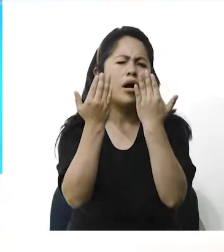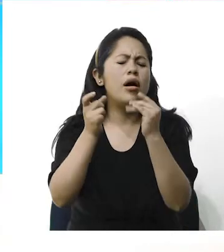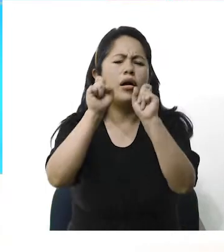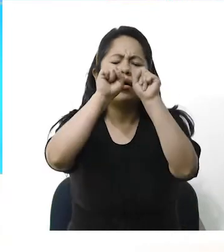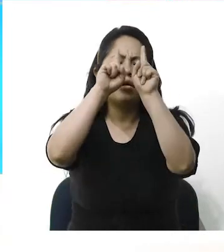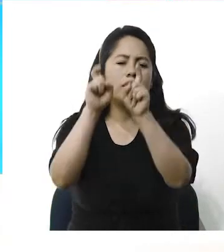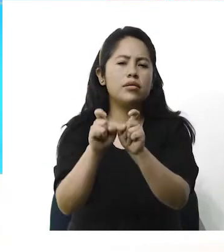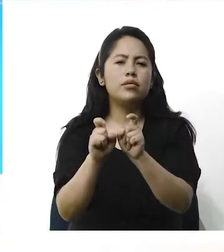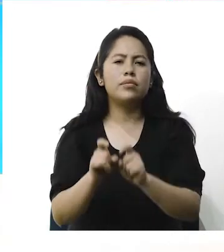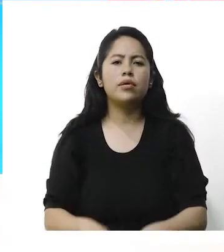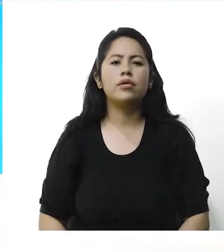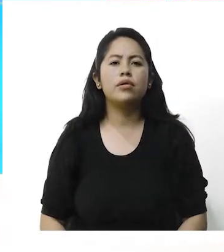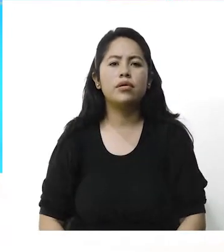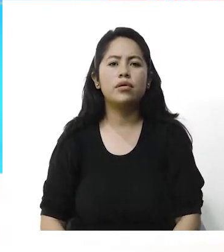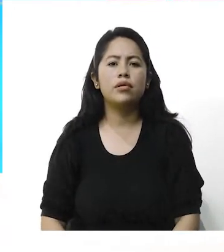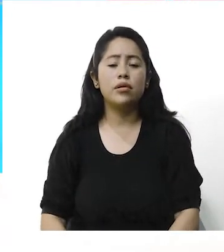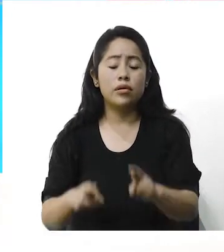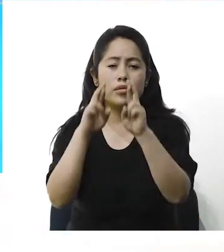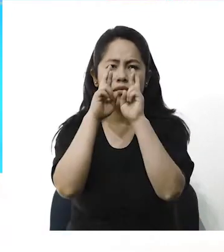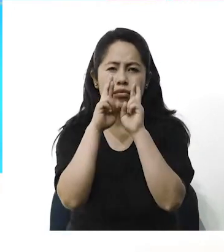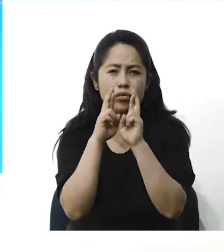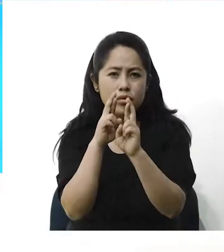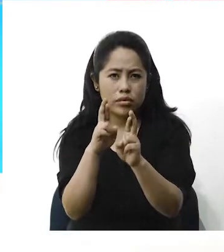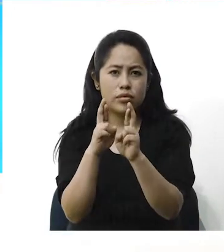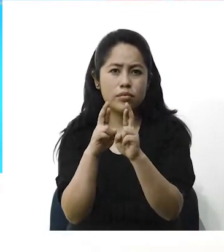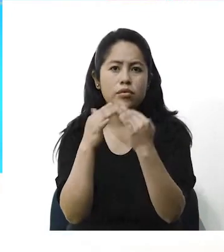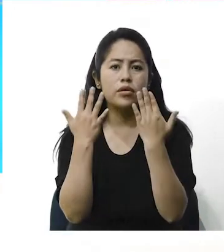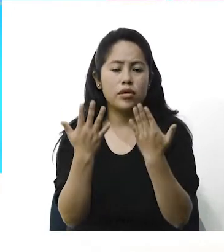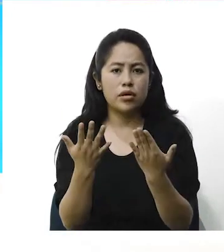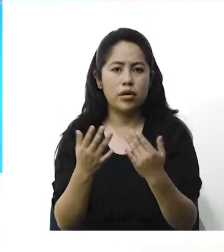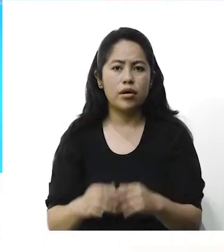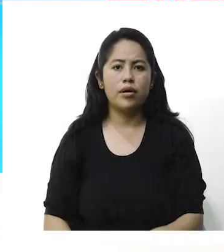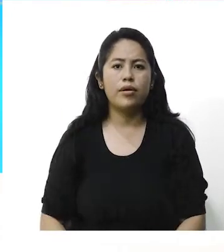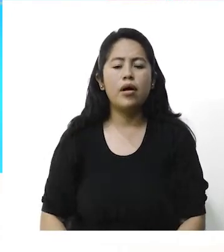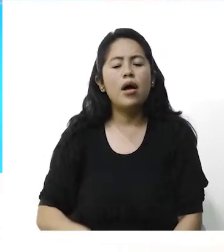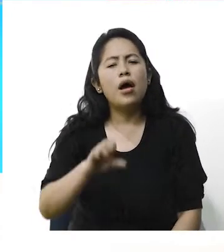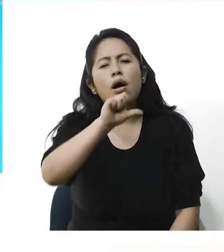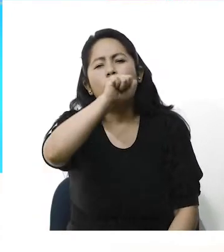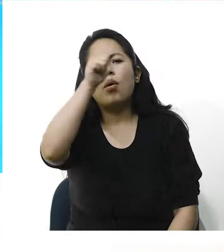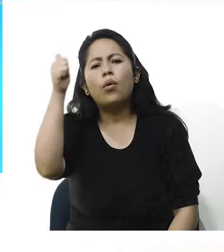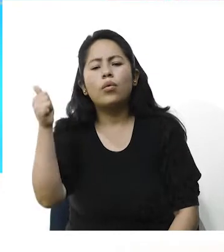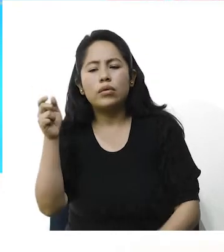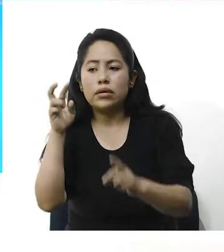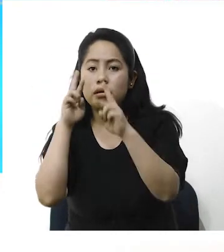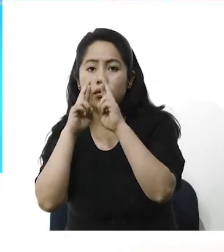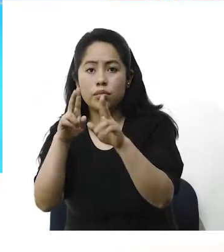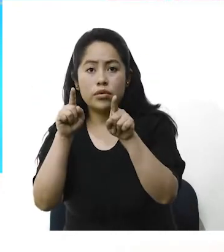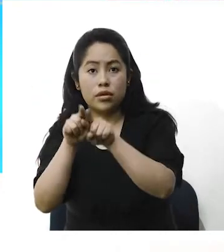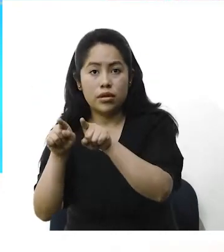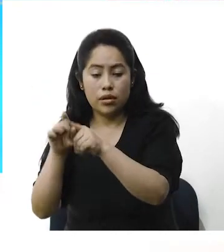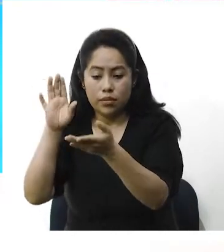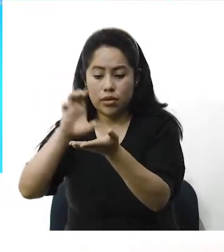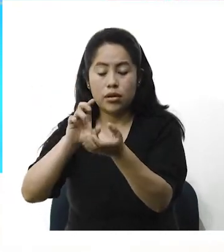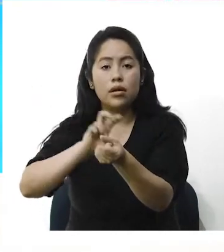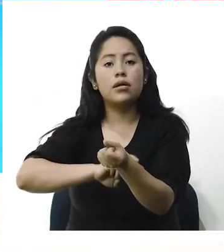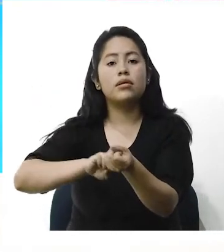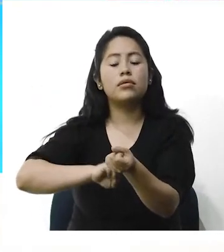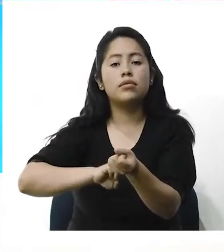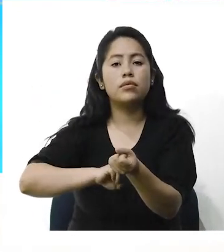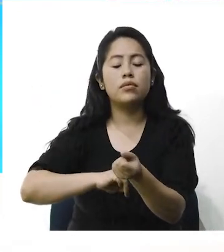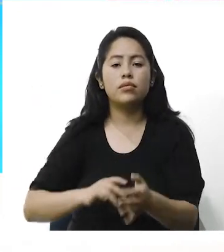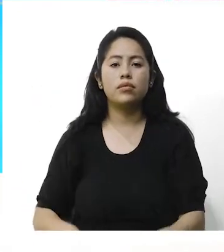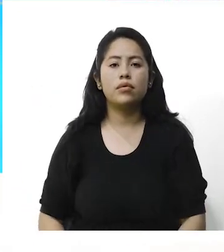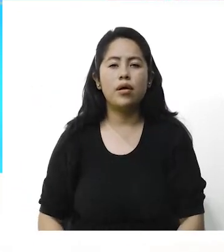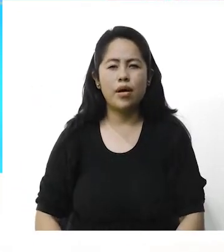respuesta excitatoria. Ahora les hablaré de una respuesta inhibitoria. Pero ¿qué pasa, por ejemplo, si digamos hoy es San